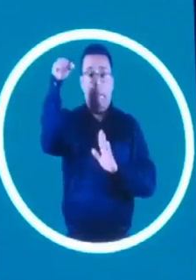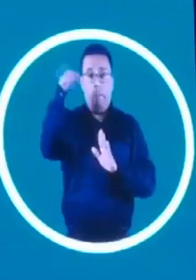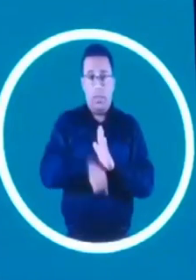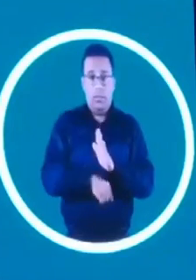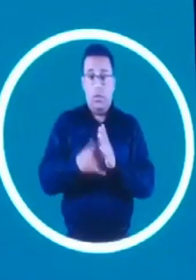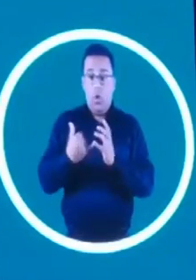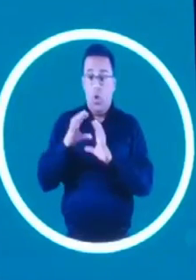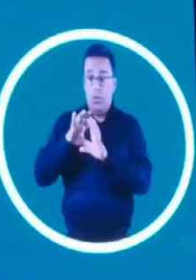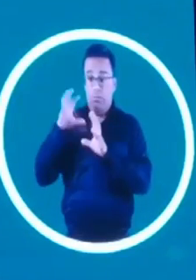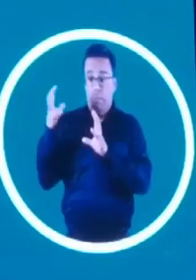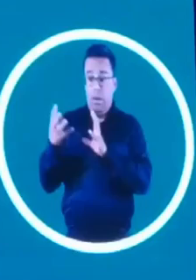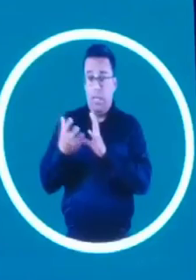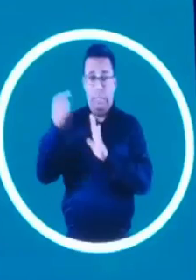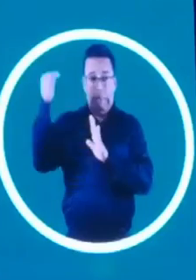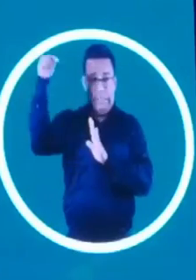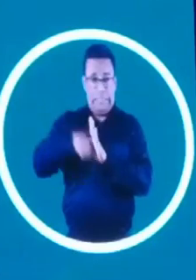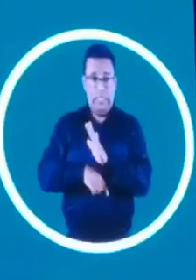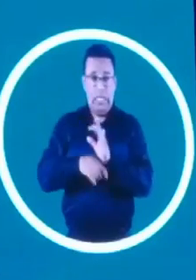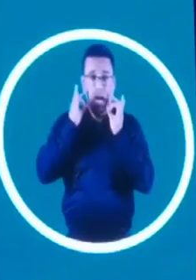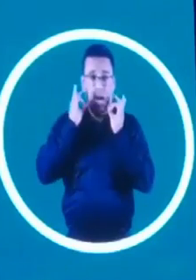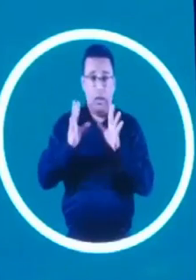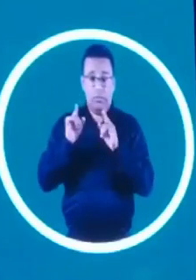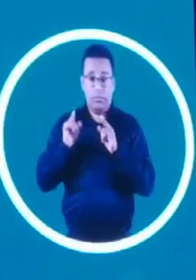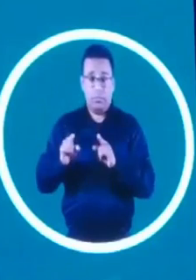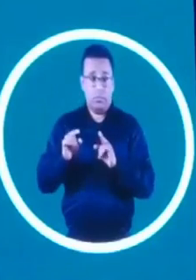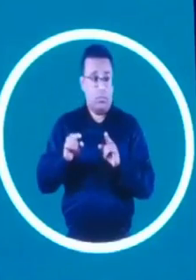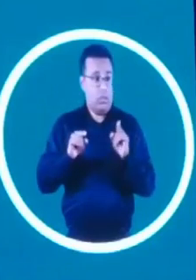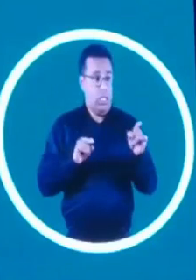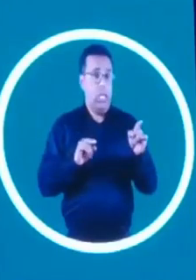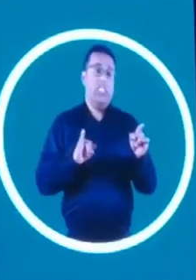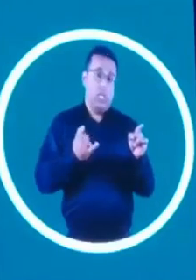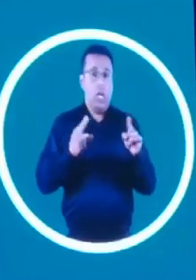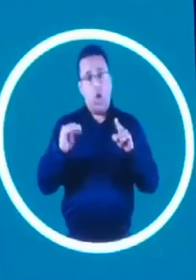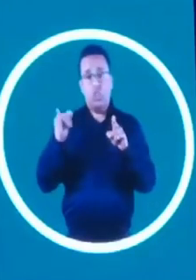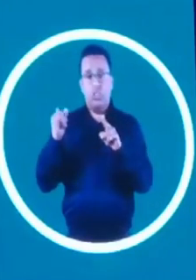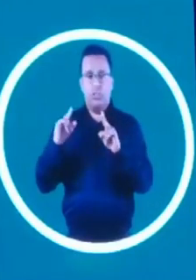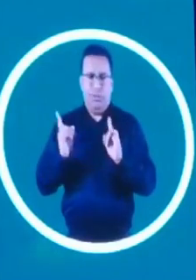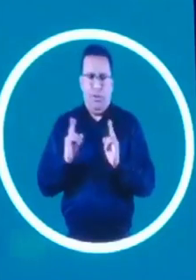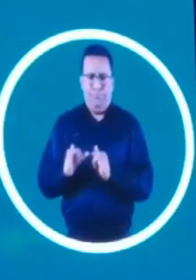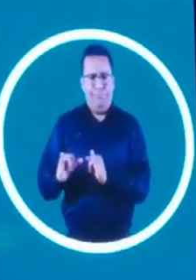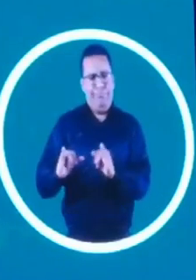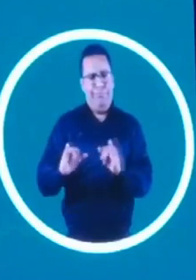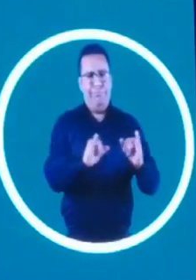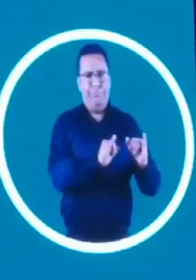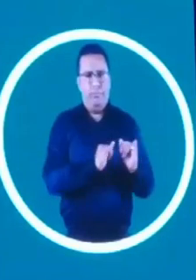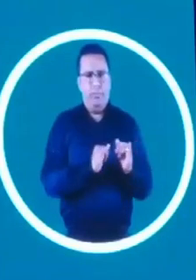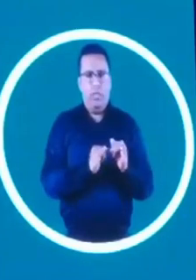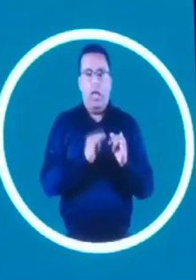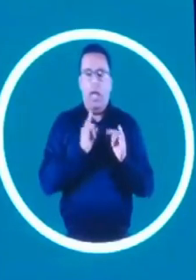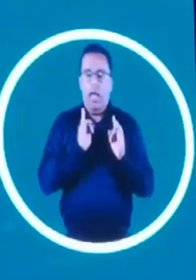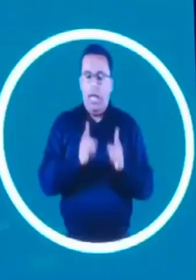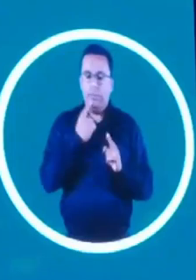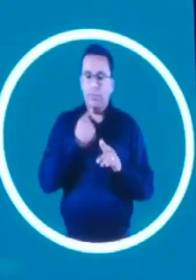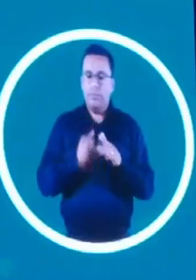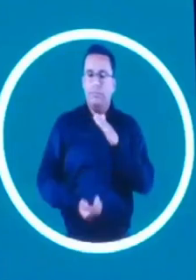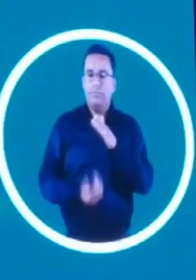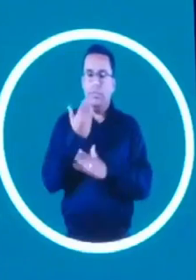planeta pasa por establecer nuevas reglas en términos de relacionamiento